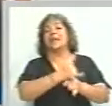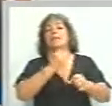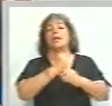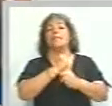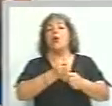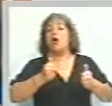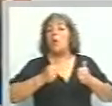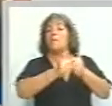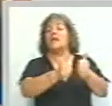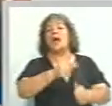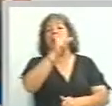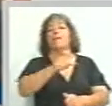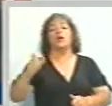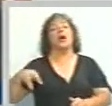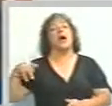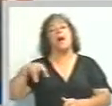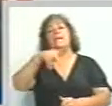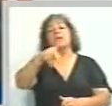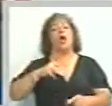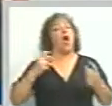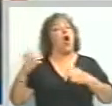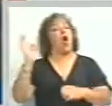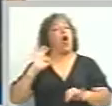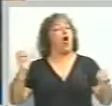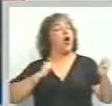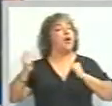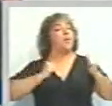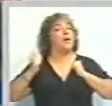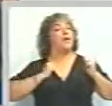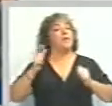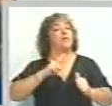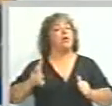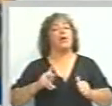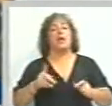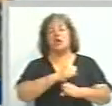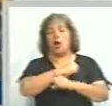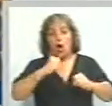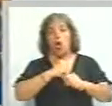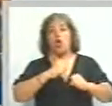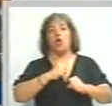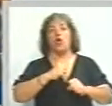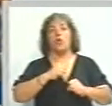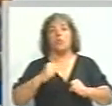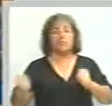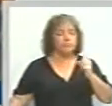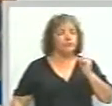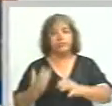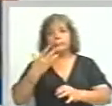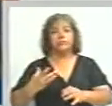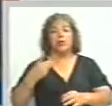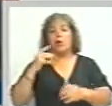las personas que van de caminata o de gimnasia en el sector. Repentinamente apareció un